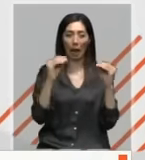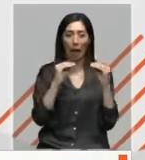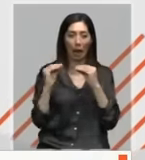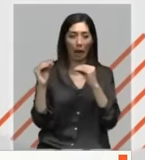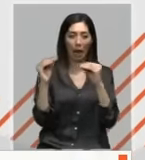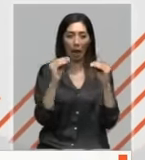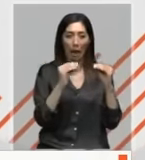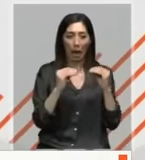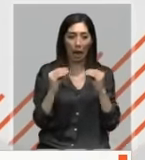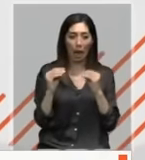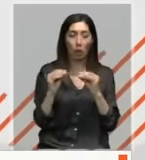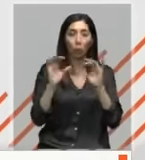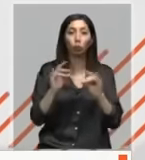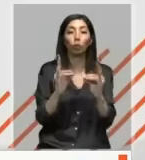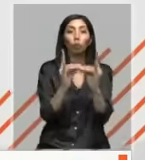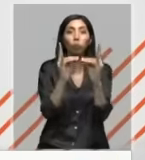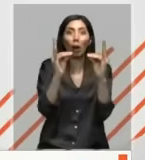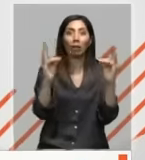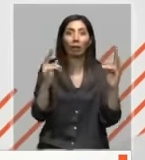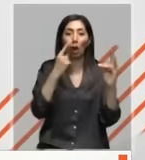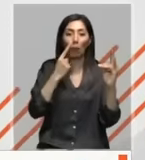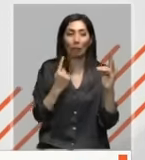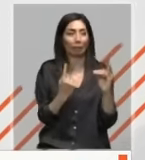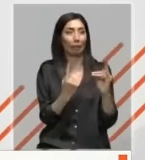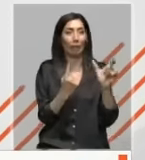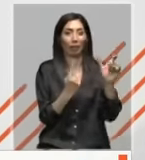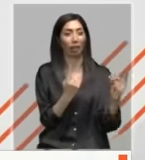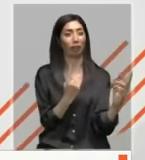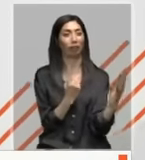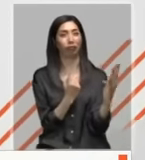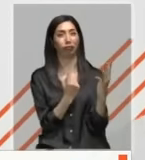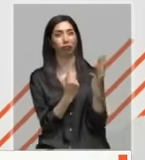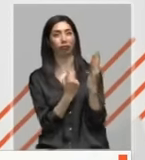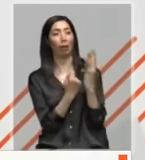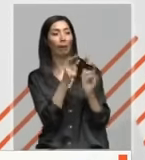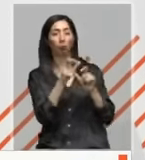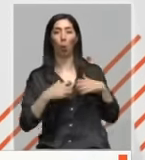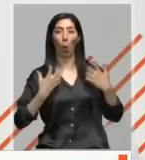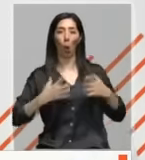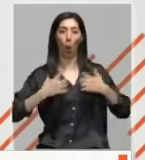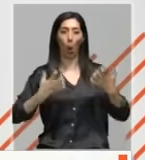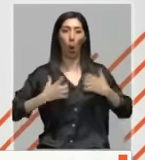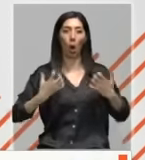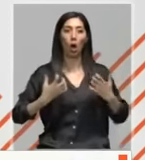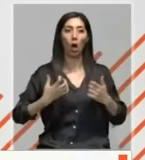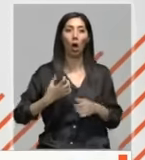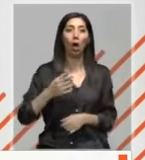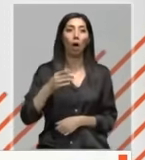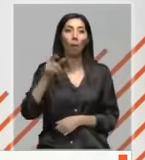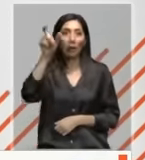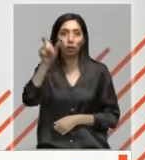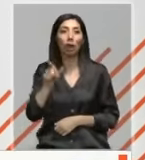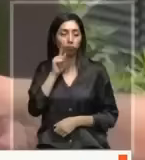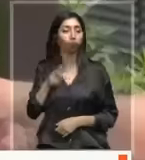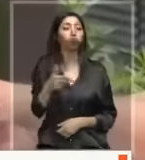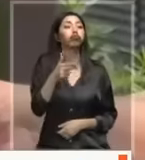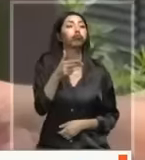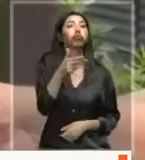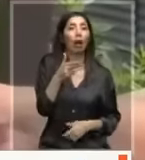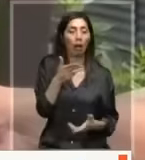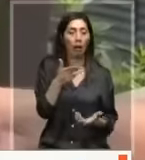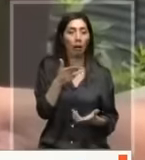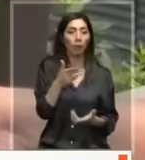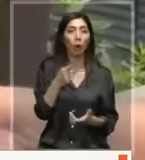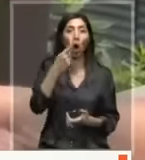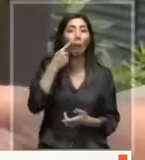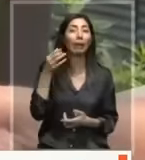En un puente quedó atrapado y a merced de enfurecidas personas. Una de ellas incluso lo apuntaba con un arma de fuego. Decía, no me